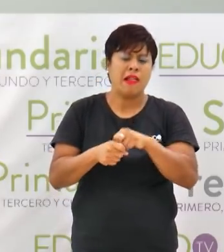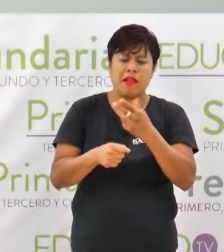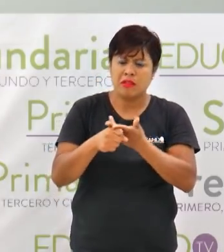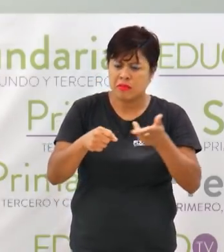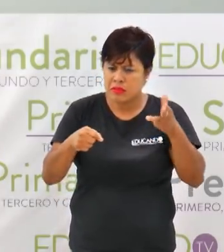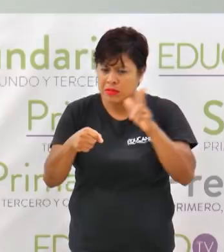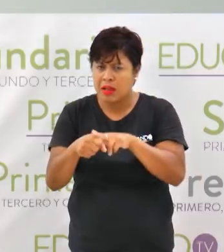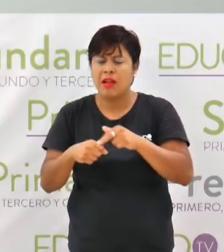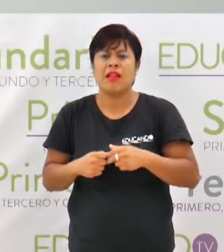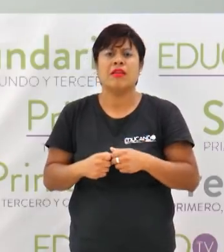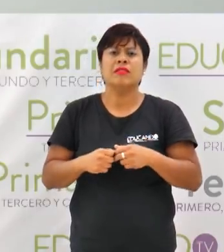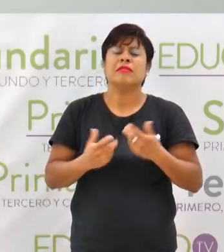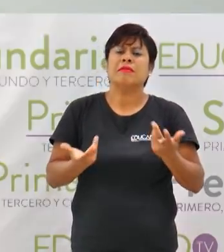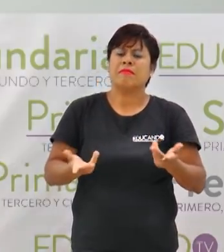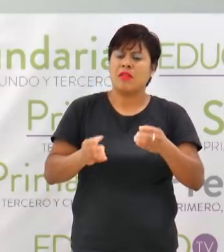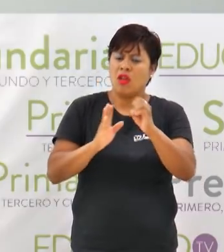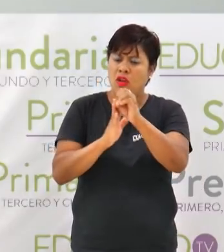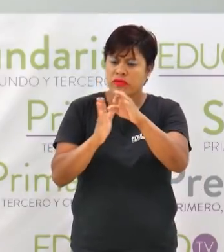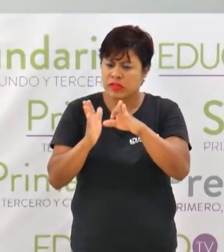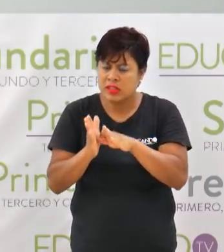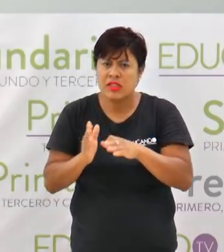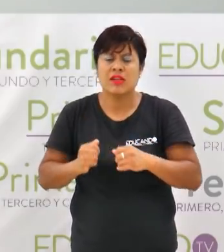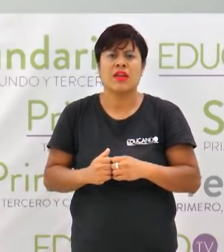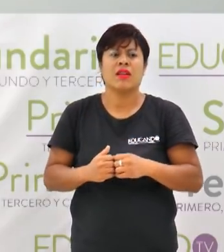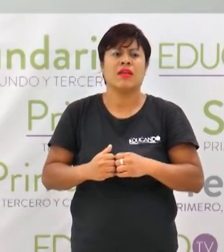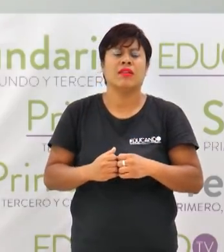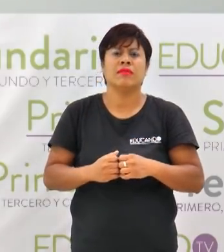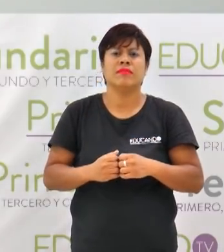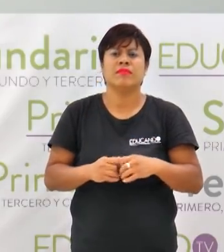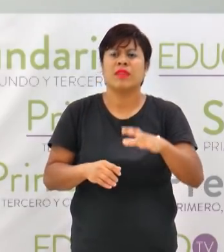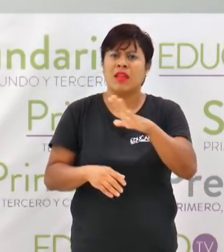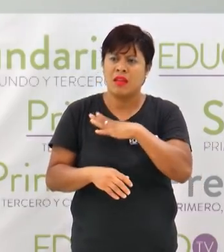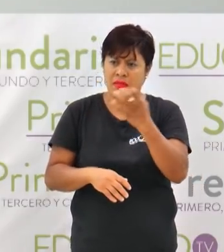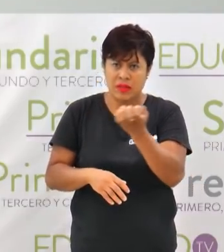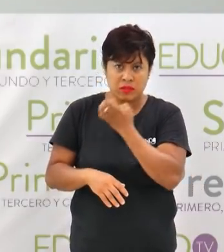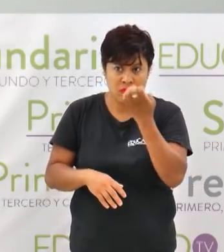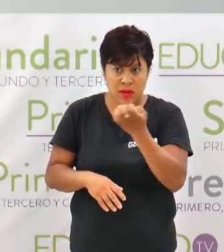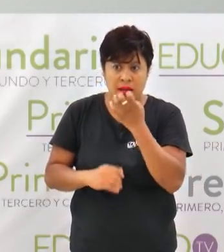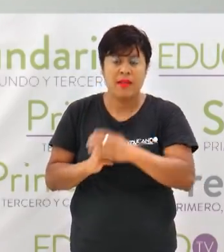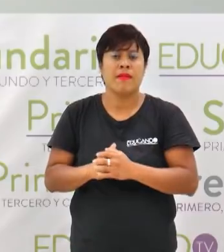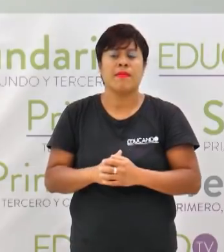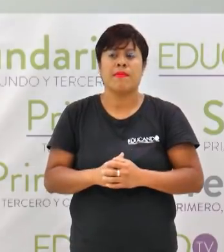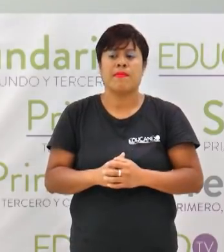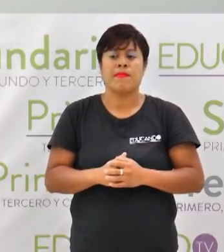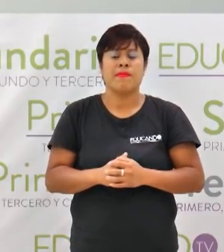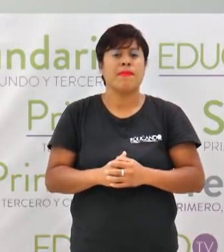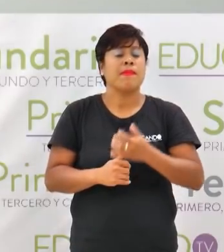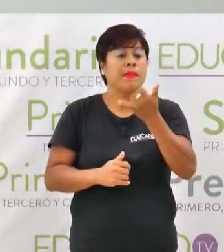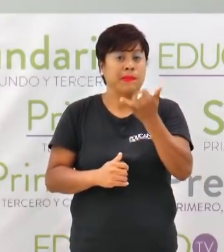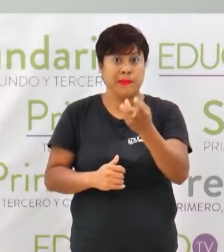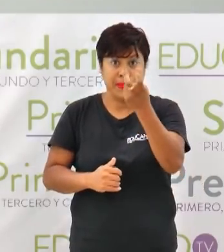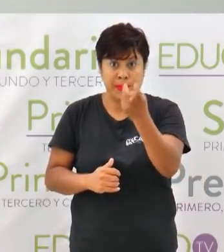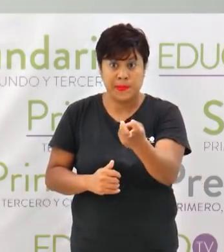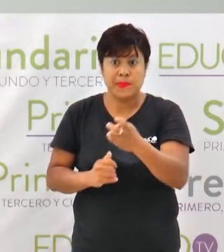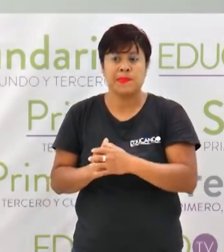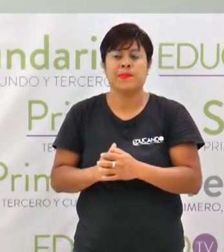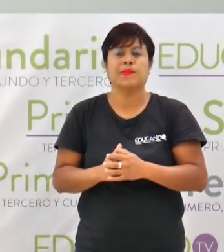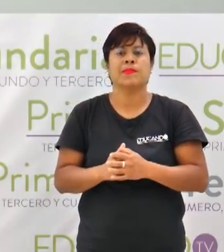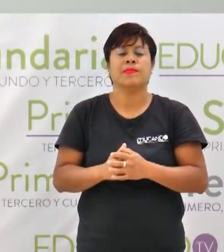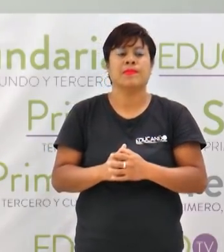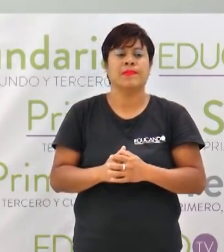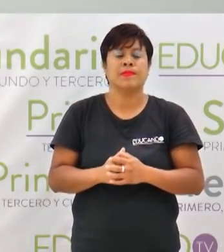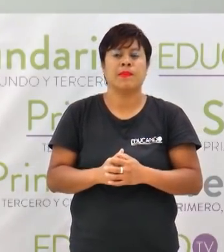los hospitales, en algunas oficinas, en las escuelas, etc. Y estas o